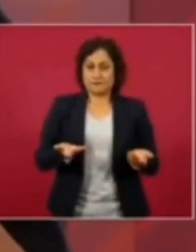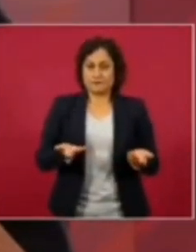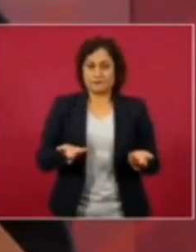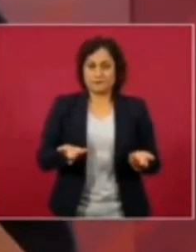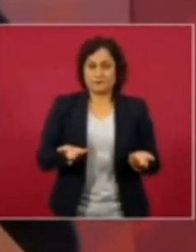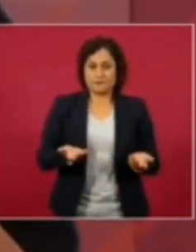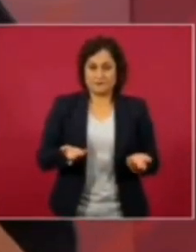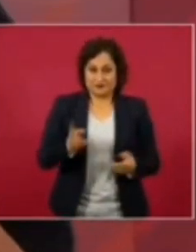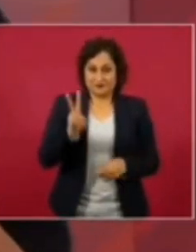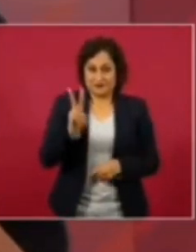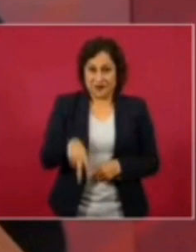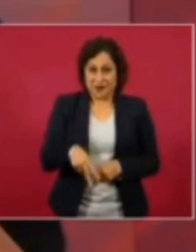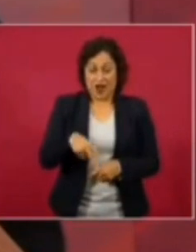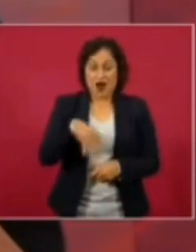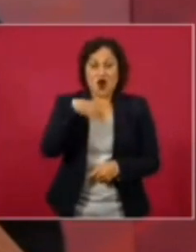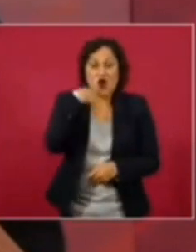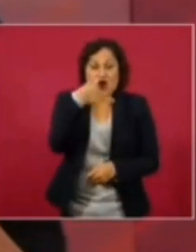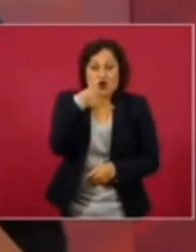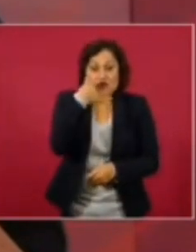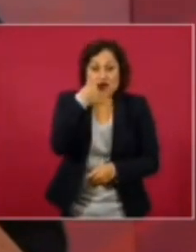hasta traición a la patria